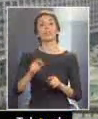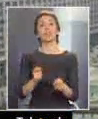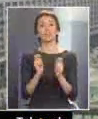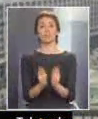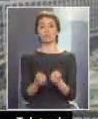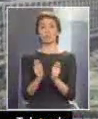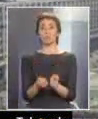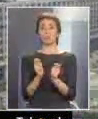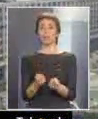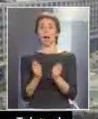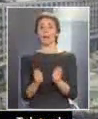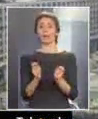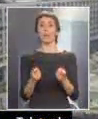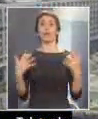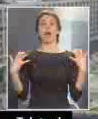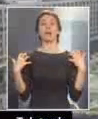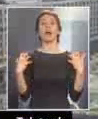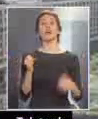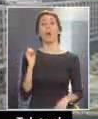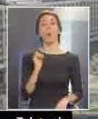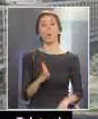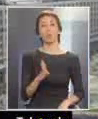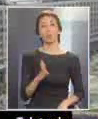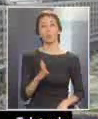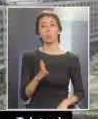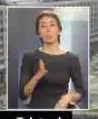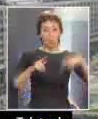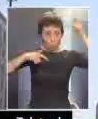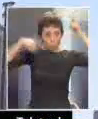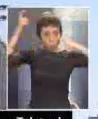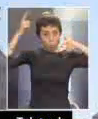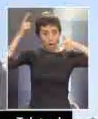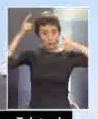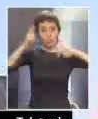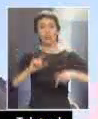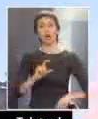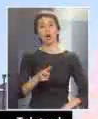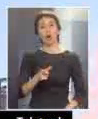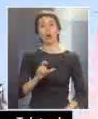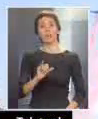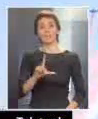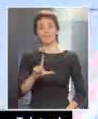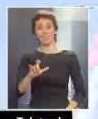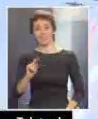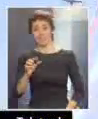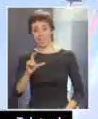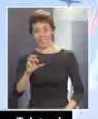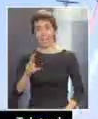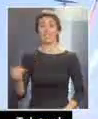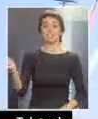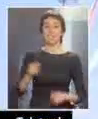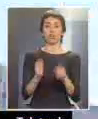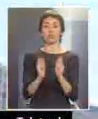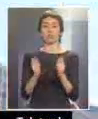carreta a cargo del club de los Guasos, Letelier Hill, llegaron precisamente hasta acá. A bordo